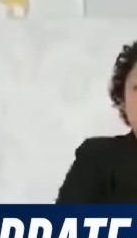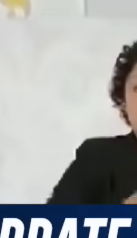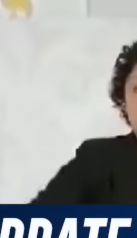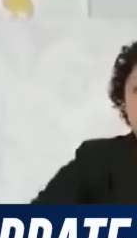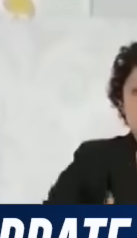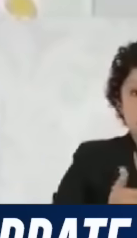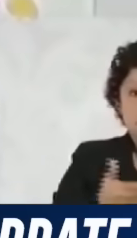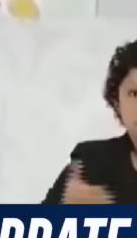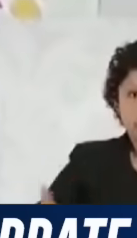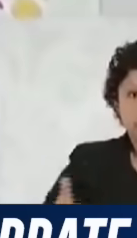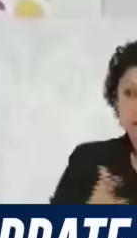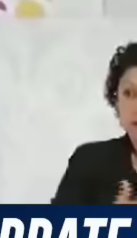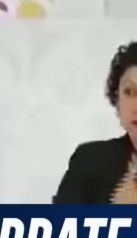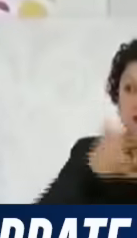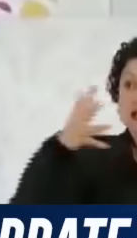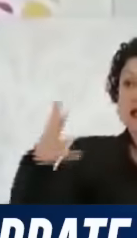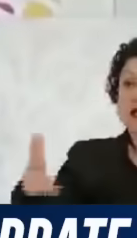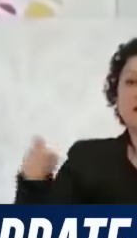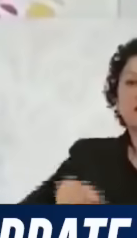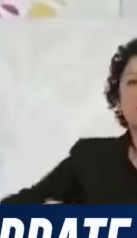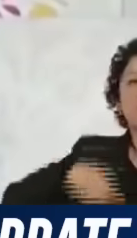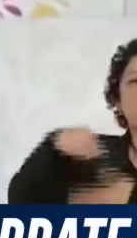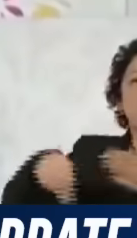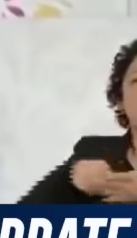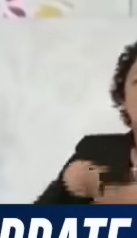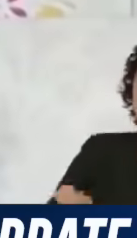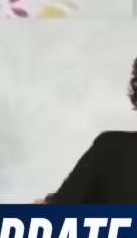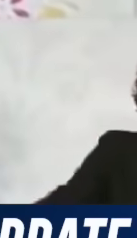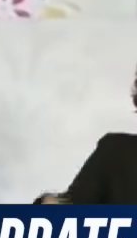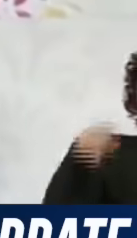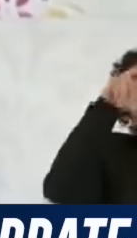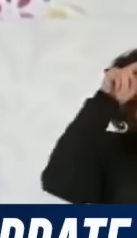Así se llama esa parte del bosque de Chapultepec.